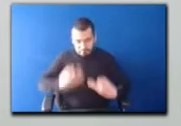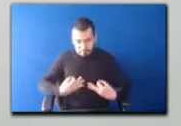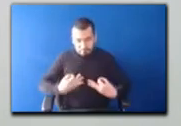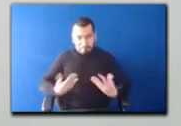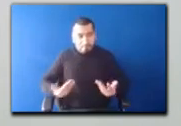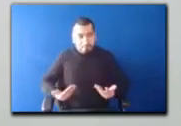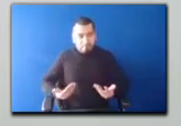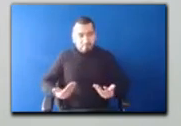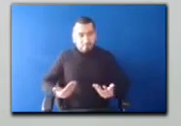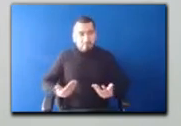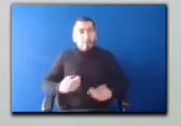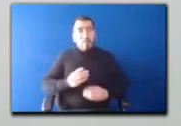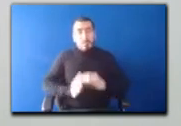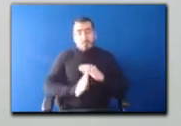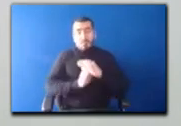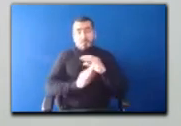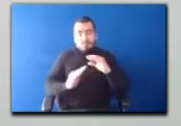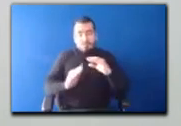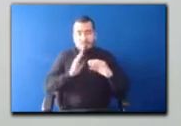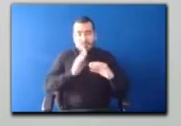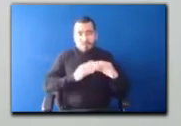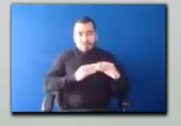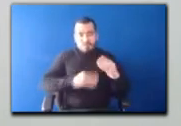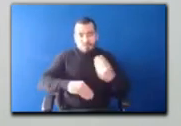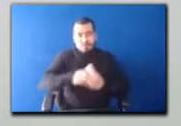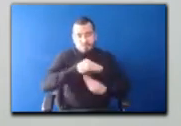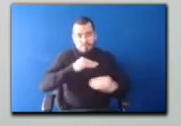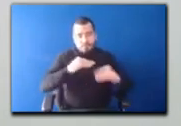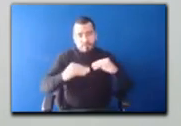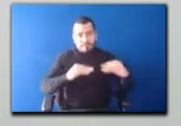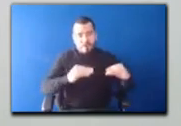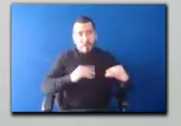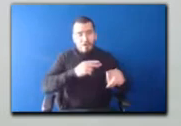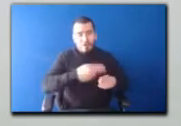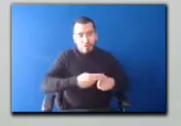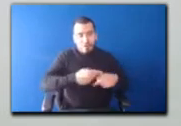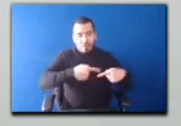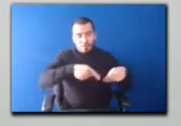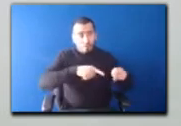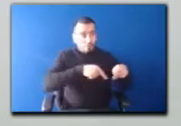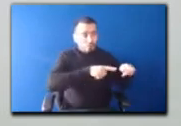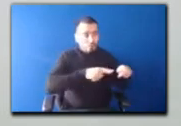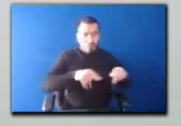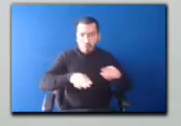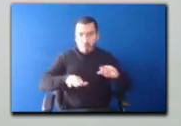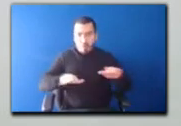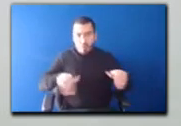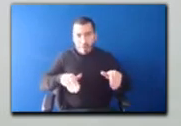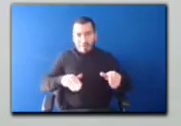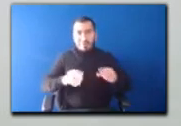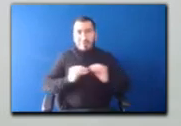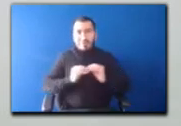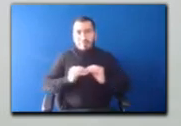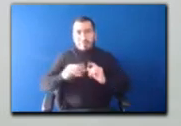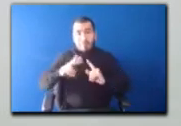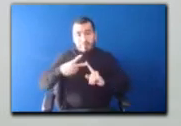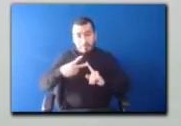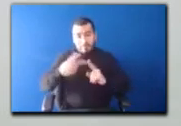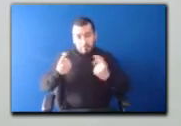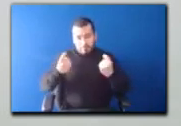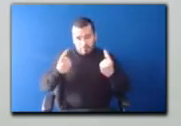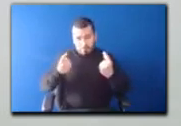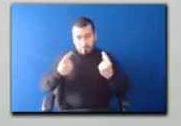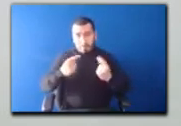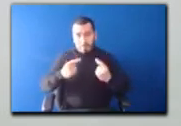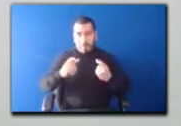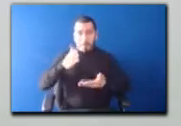tiene esa transaccionalidad y que está a nombre de una persona u otra. No existe esa posibilidad. Segundo, hay que entender que la volatilidad de los criptoactivos